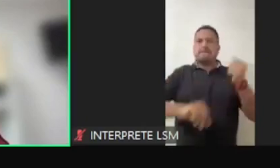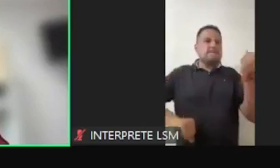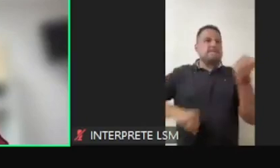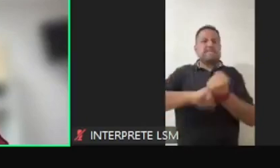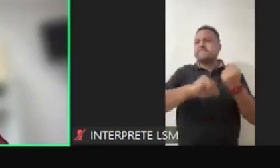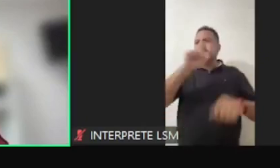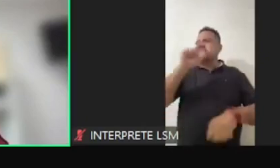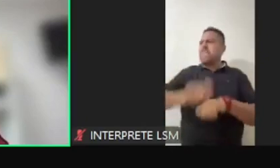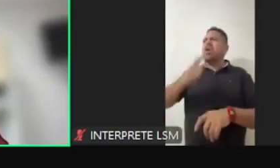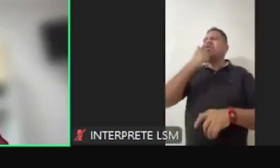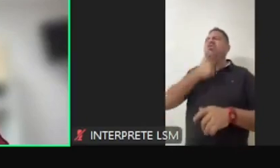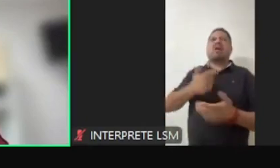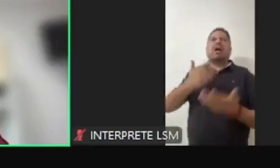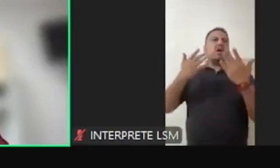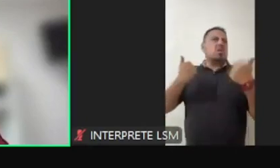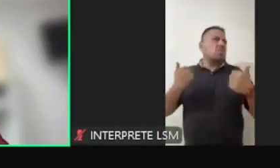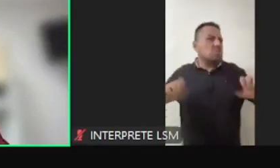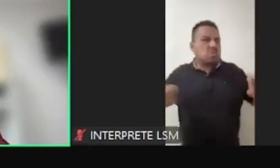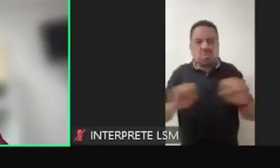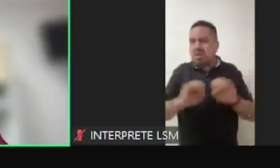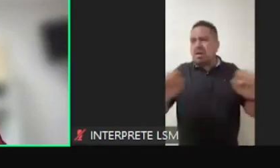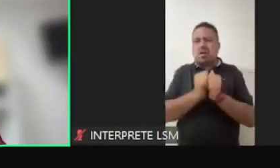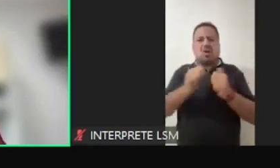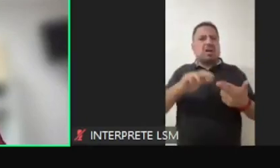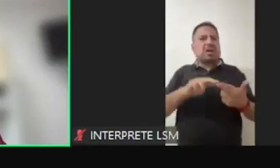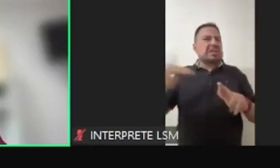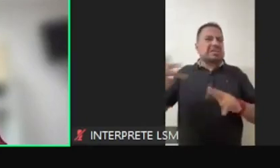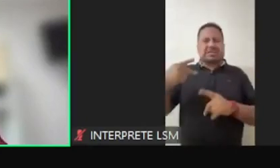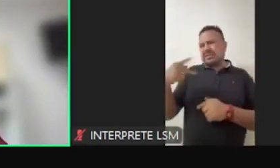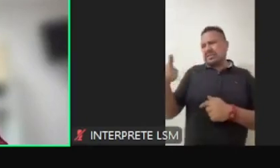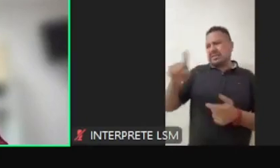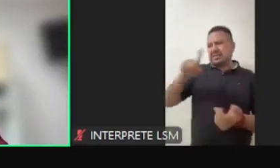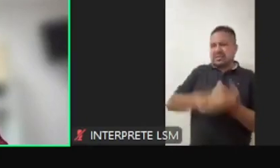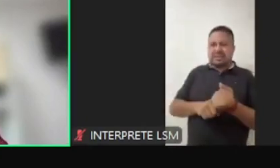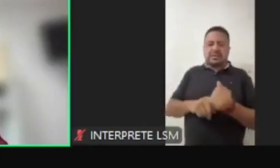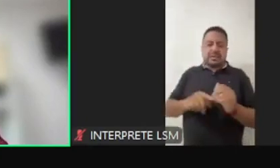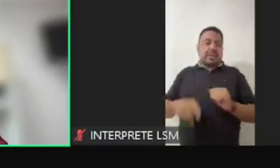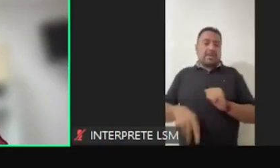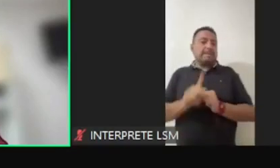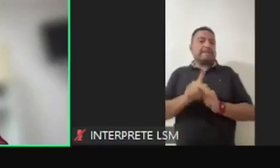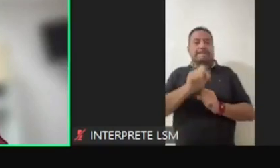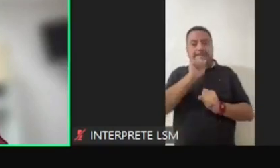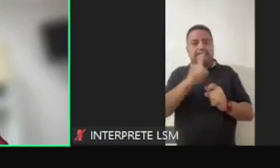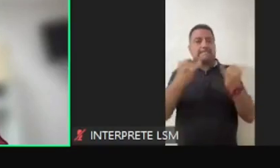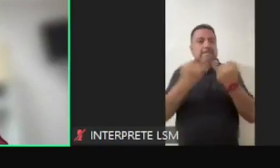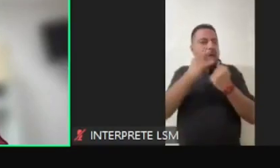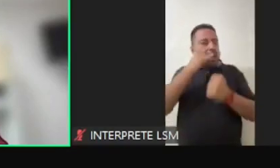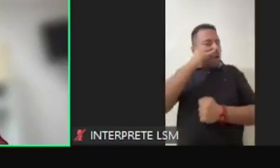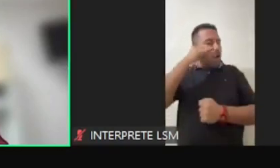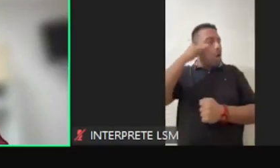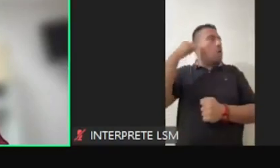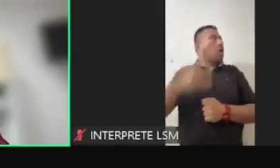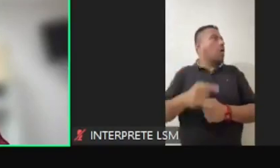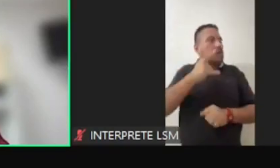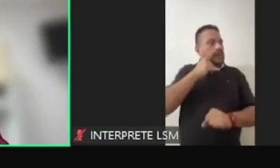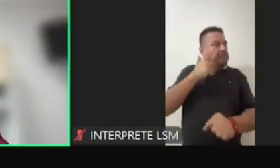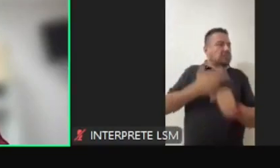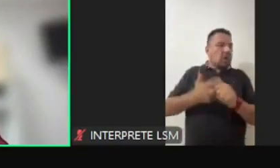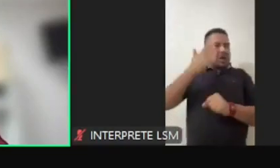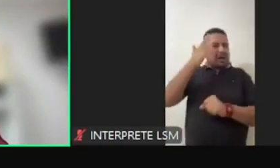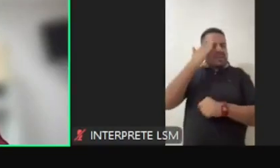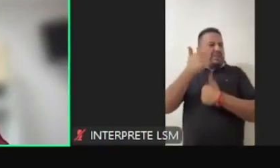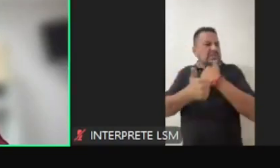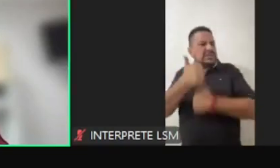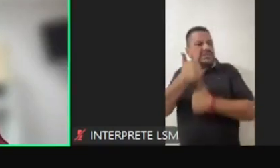machista y patriarcal de las relaciones de género sino que también invisibilizan la competencia Y capacidad de las